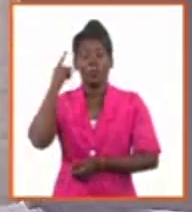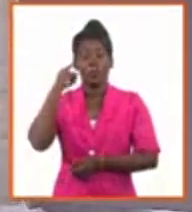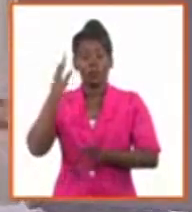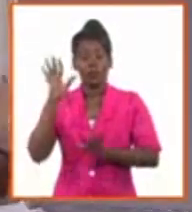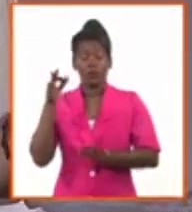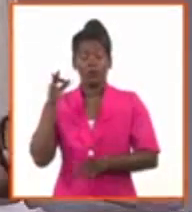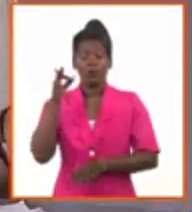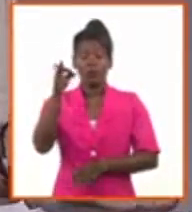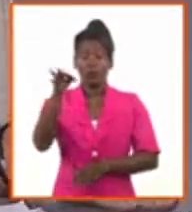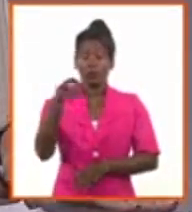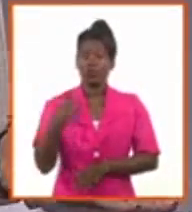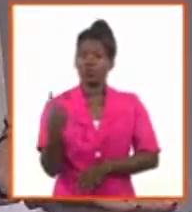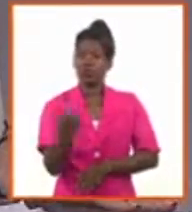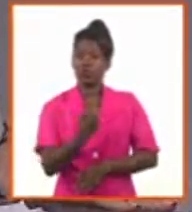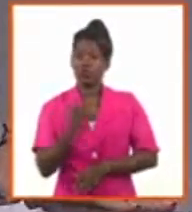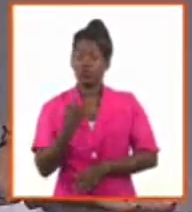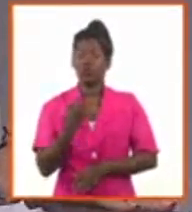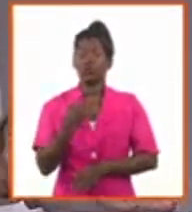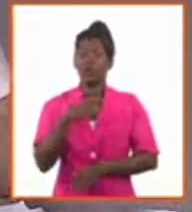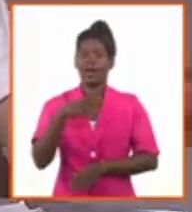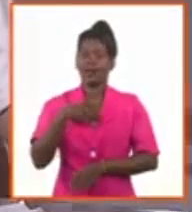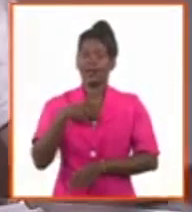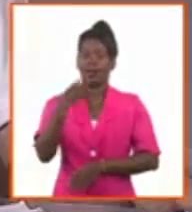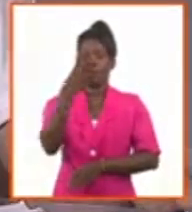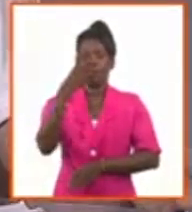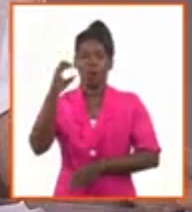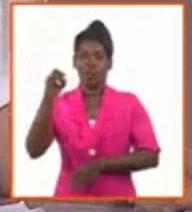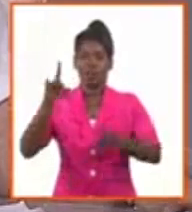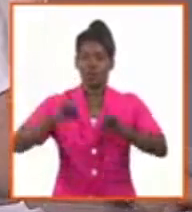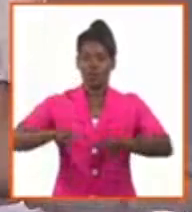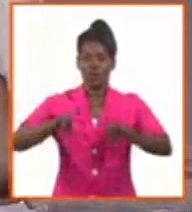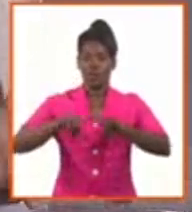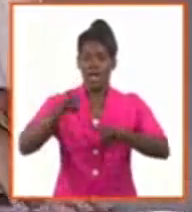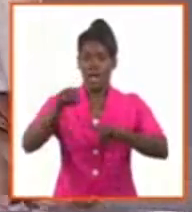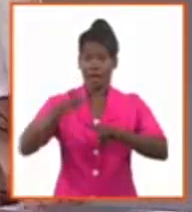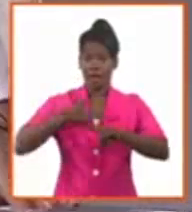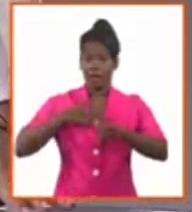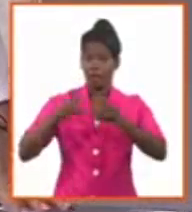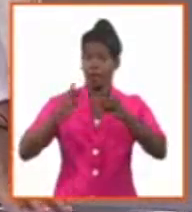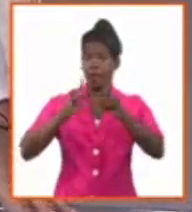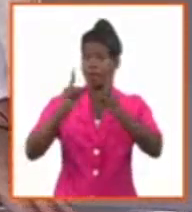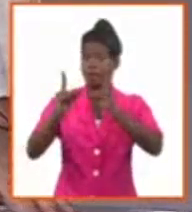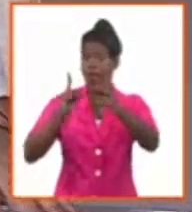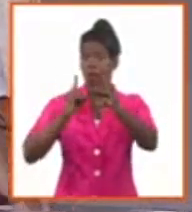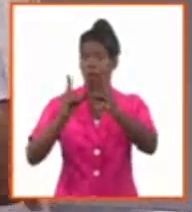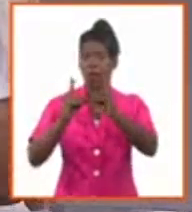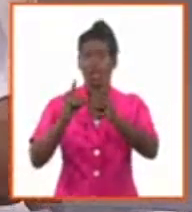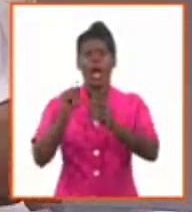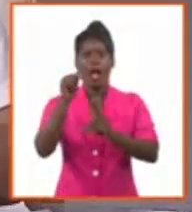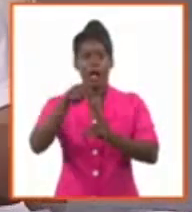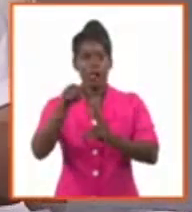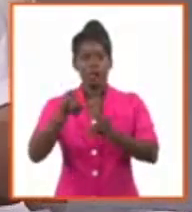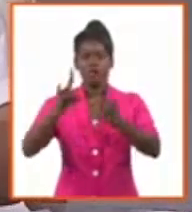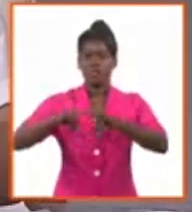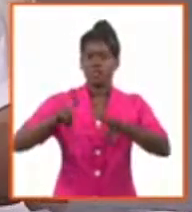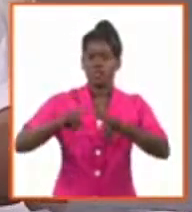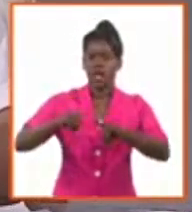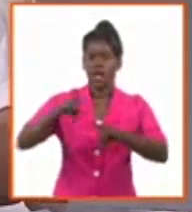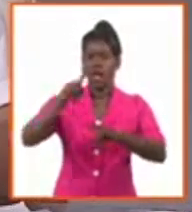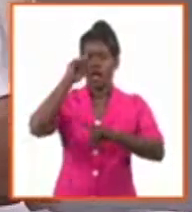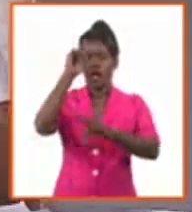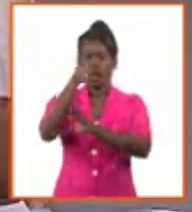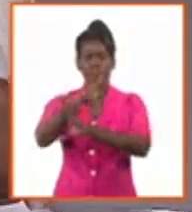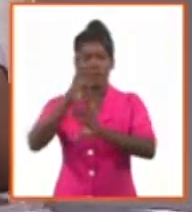que el Congreso de nuestras universidades, nuestras 40 universidades que tenemos en el país, tanto de las ciencias médicas como del Ministerio de Educación